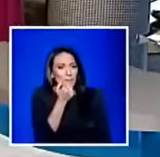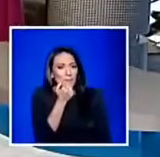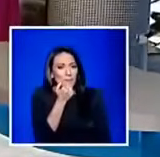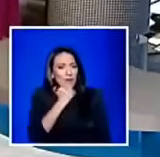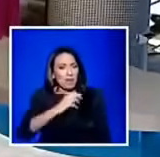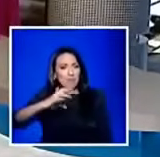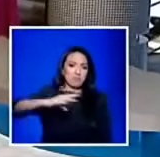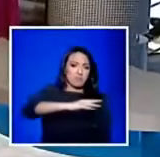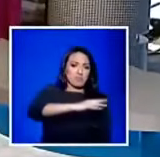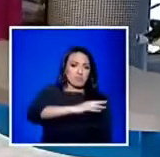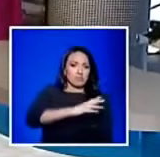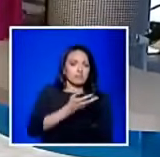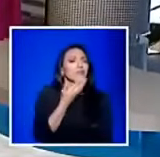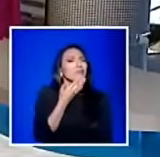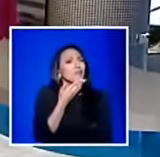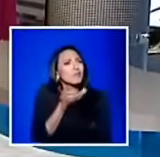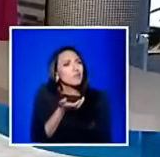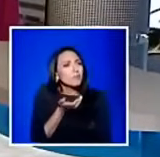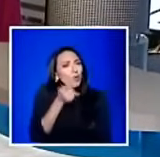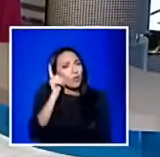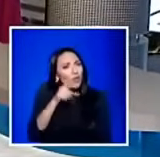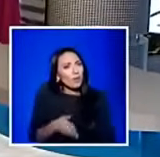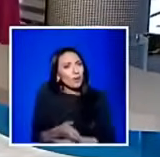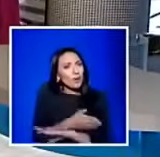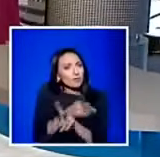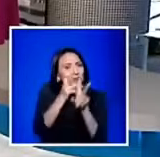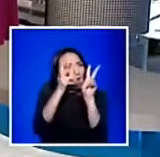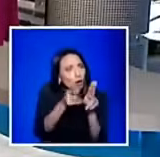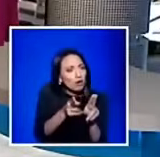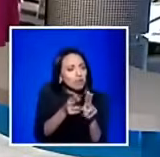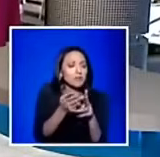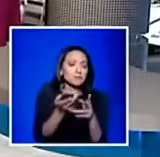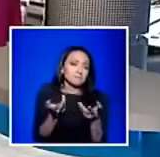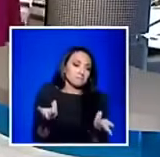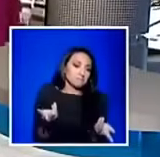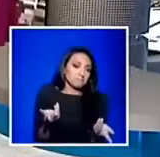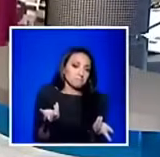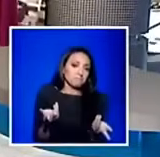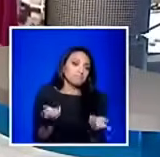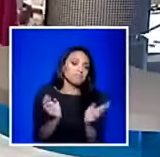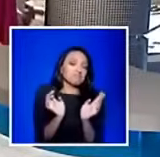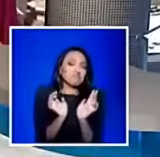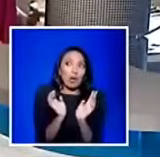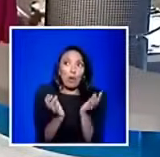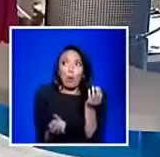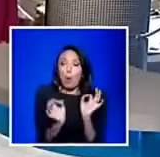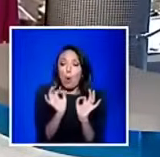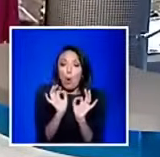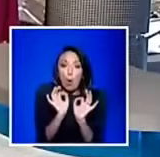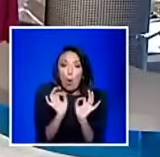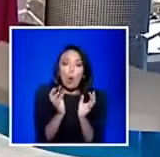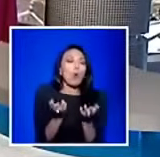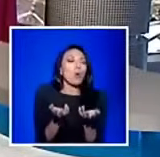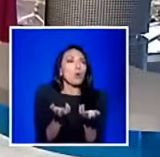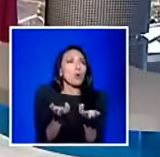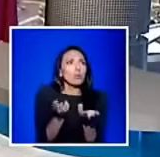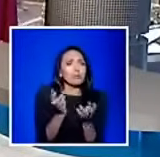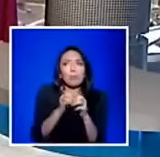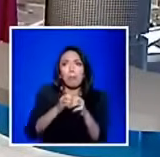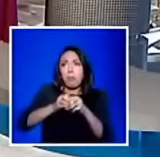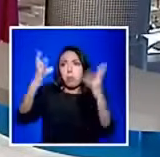amarilla salida que debió haber sido, Andrea, quitada de ese espacio. Claro. ¿No? O de pronto algún tipo de